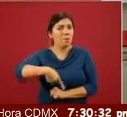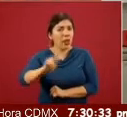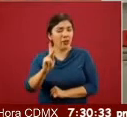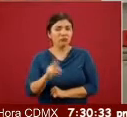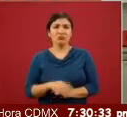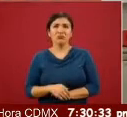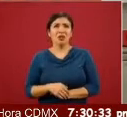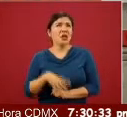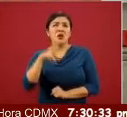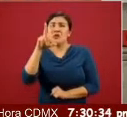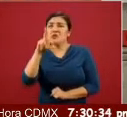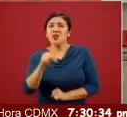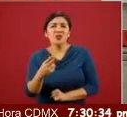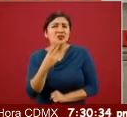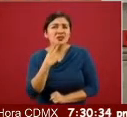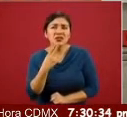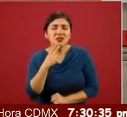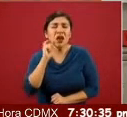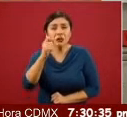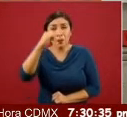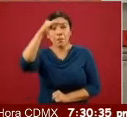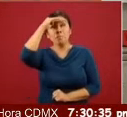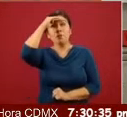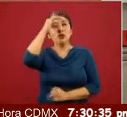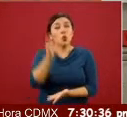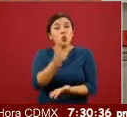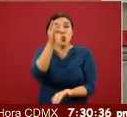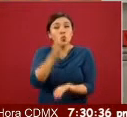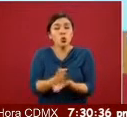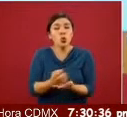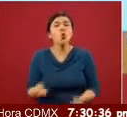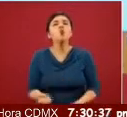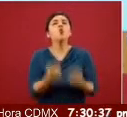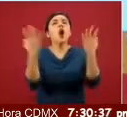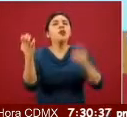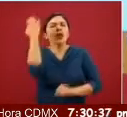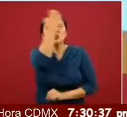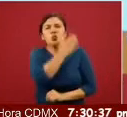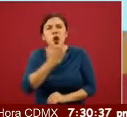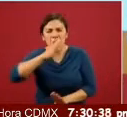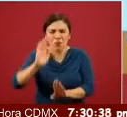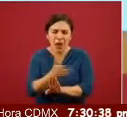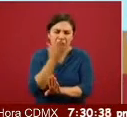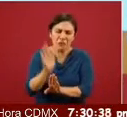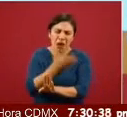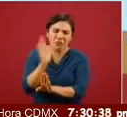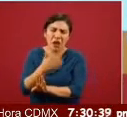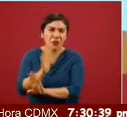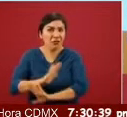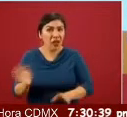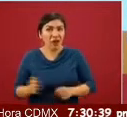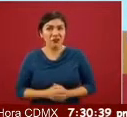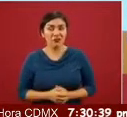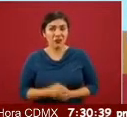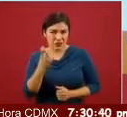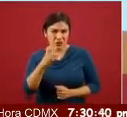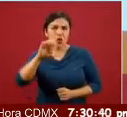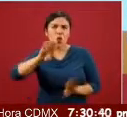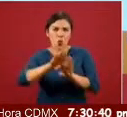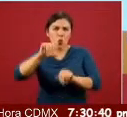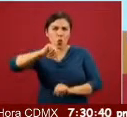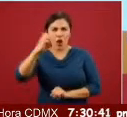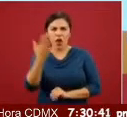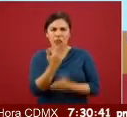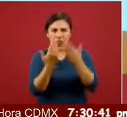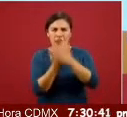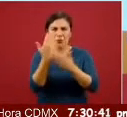sentido es pensar que la meta es el número de pruebas, ¿no? Esta mañana pensaba en una analogía muy